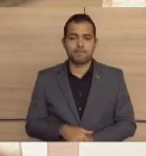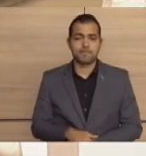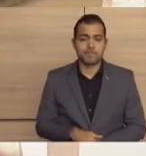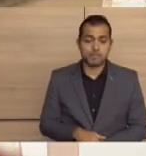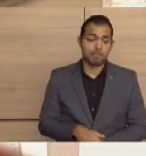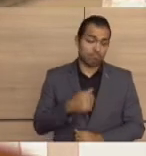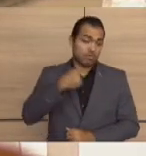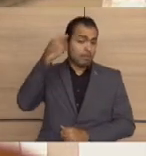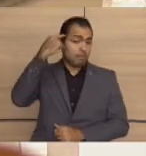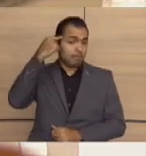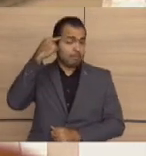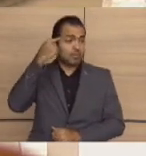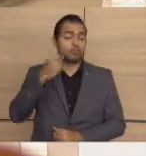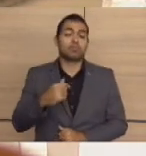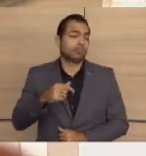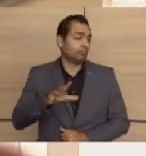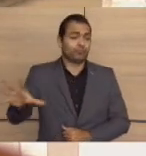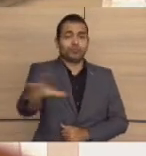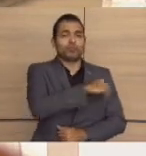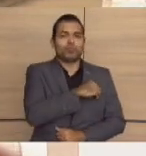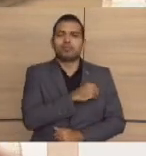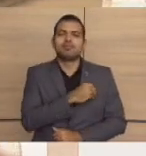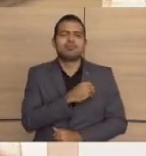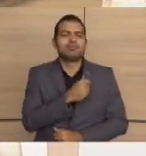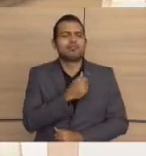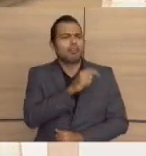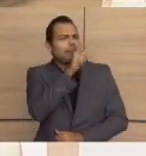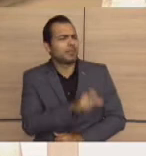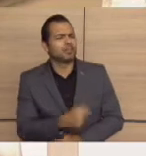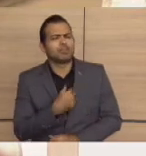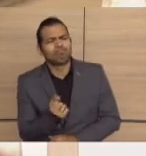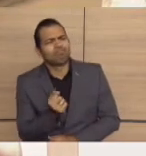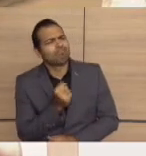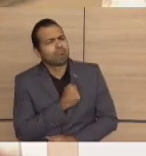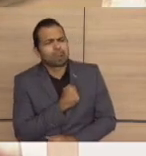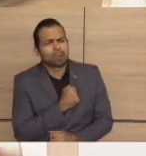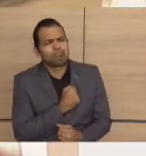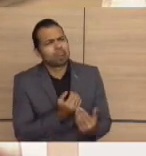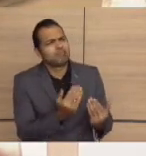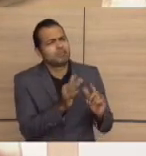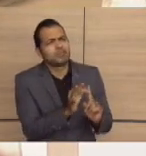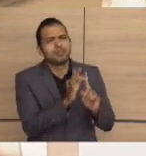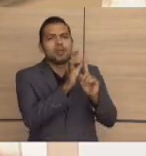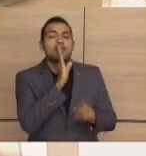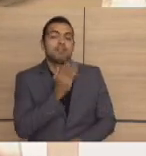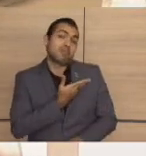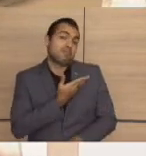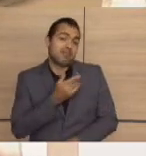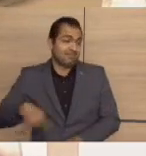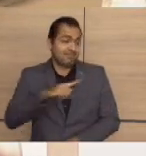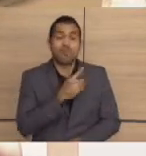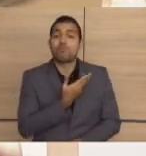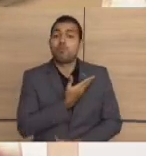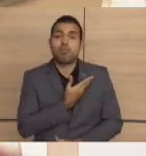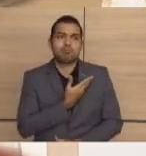vida. Son nuestras madres. Las madres son el principal eje de formación. Y las